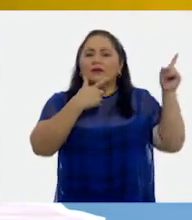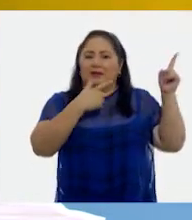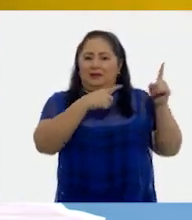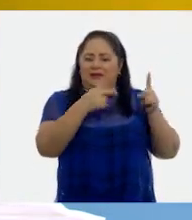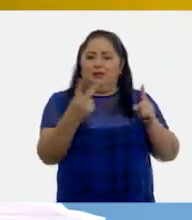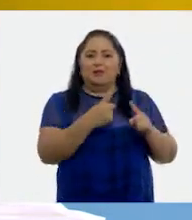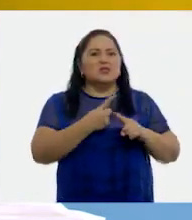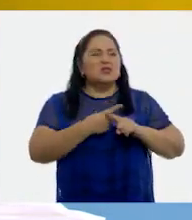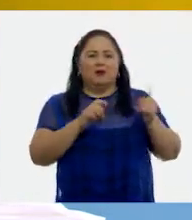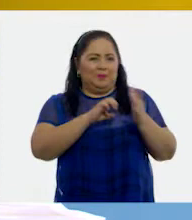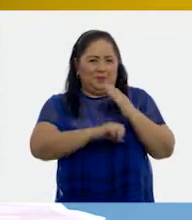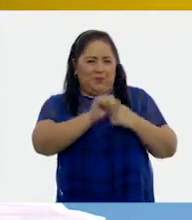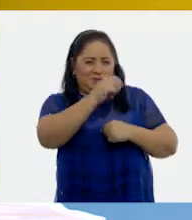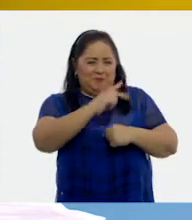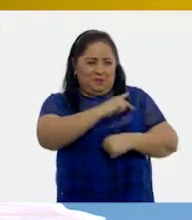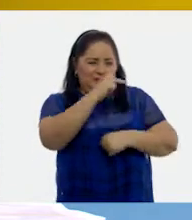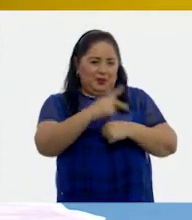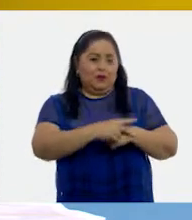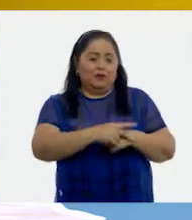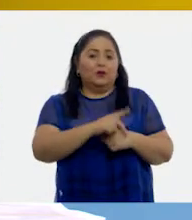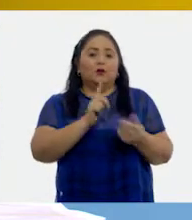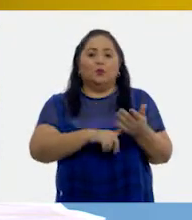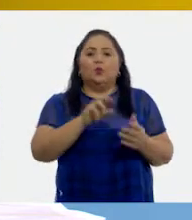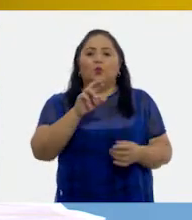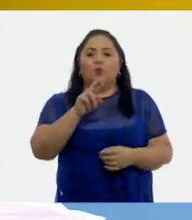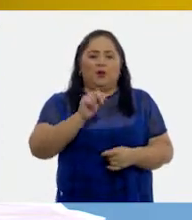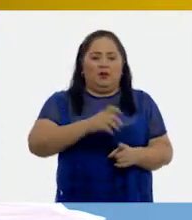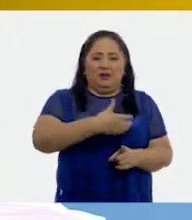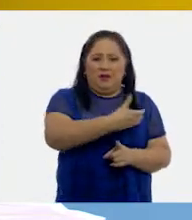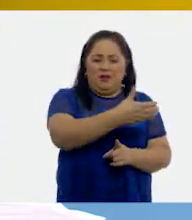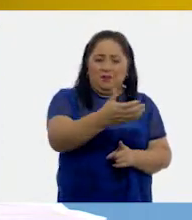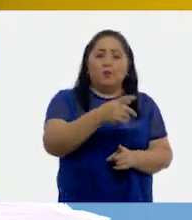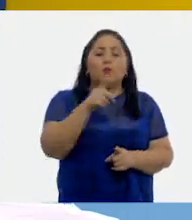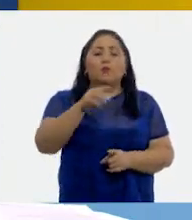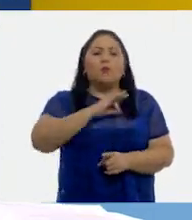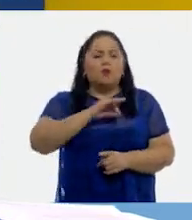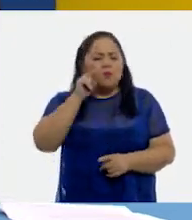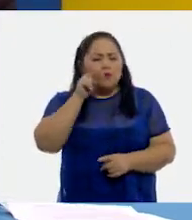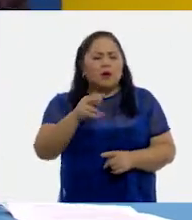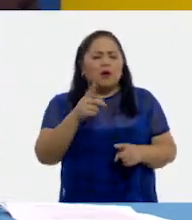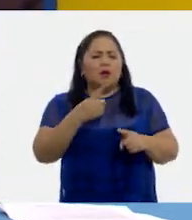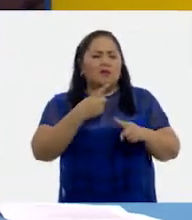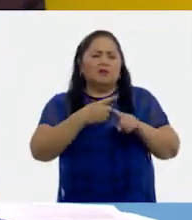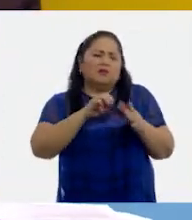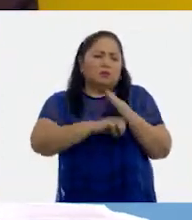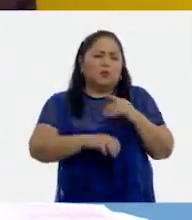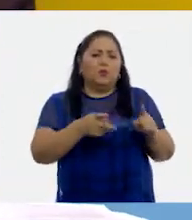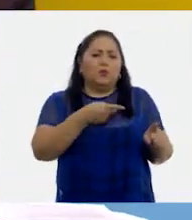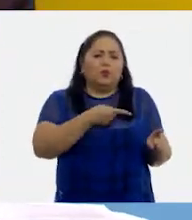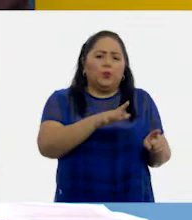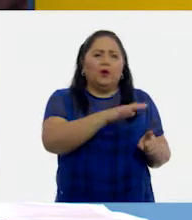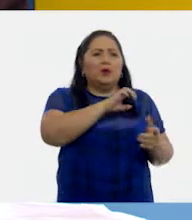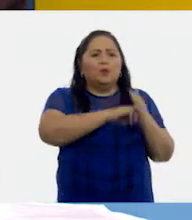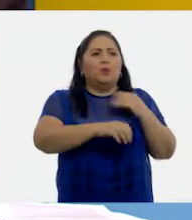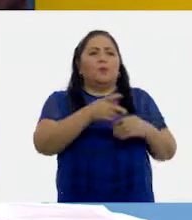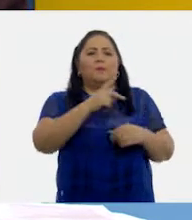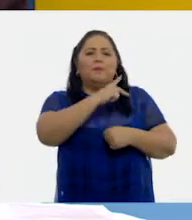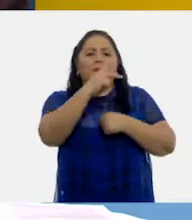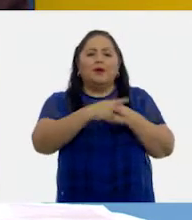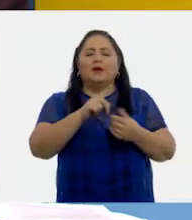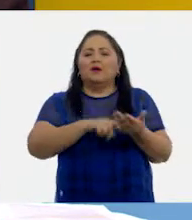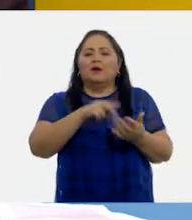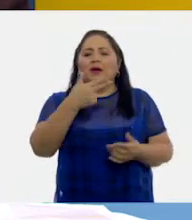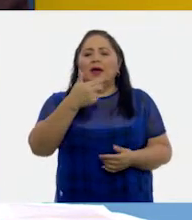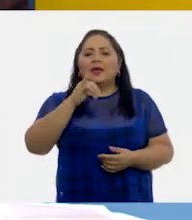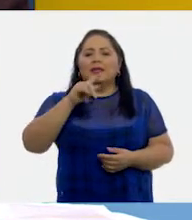lógica aplica para las localidades rurales, las cuales pueden presentar muchas carencias en países pobres como Haití